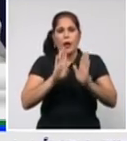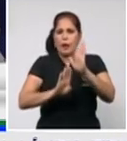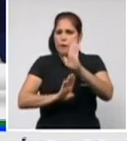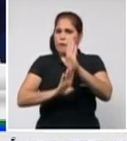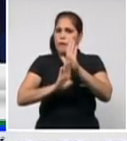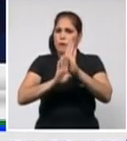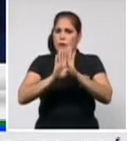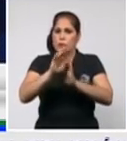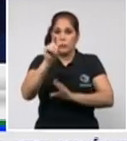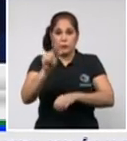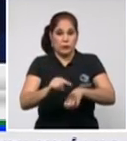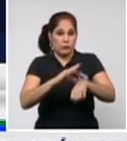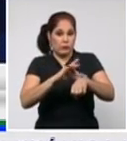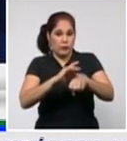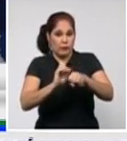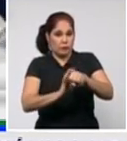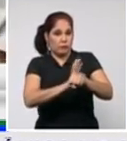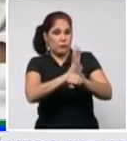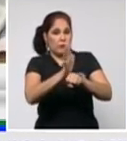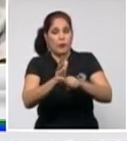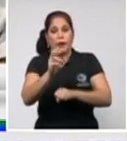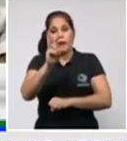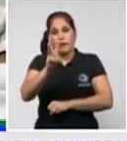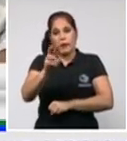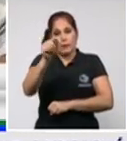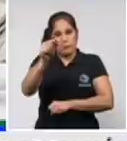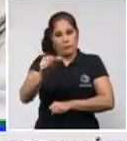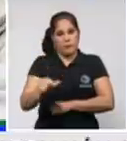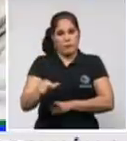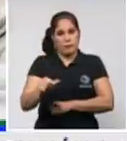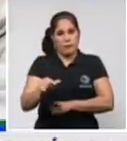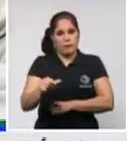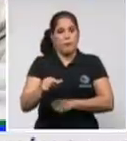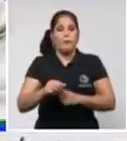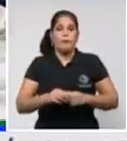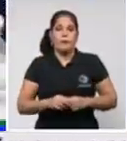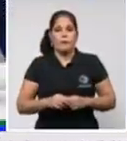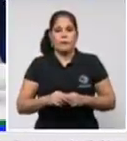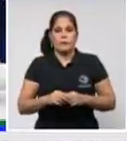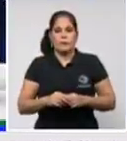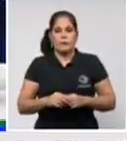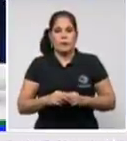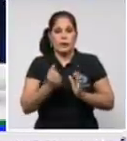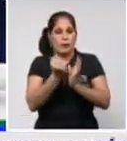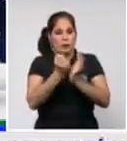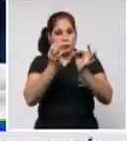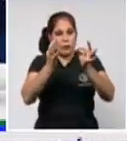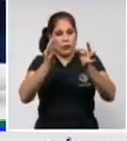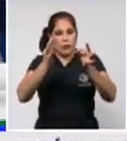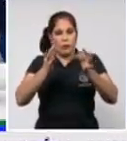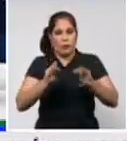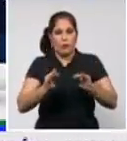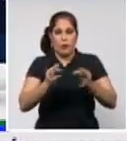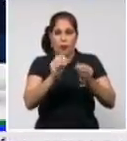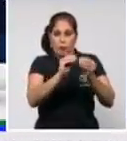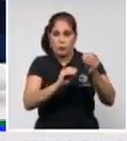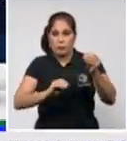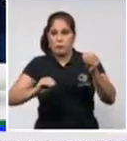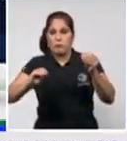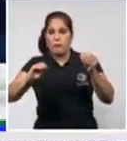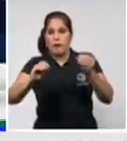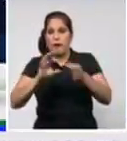pacientes, 3 pacientes que estaban diagnosticados se pasaron al estado de